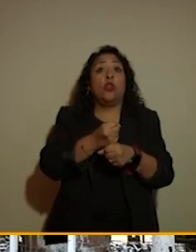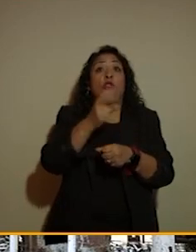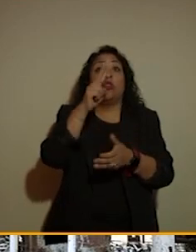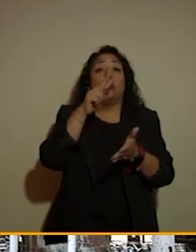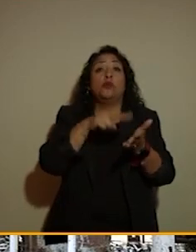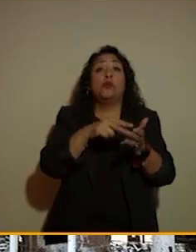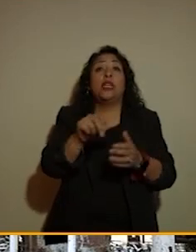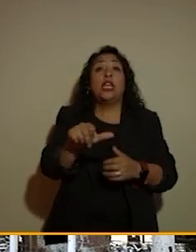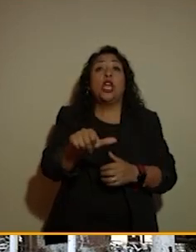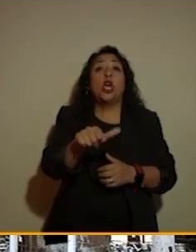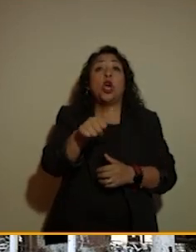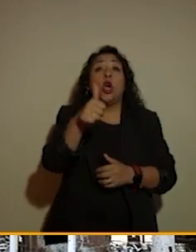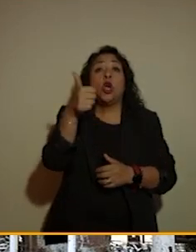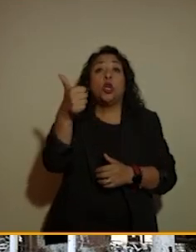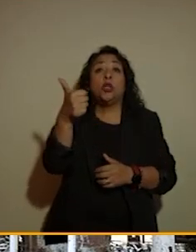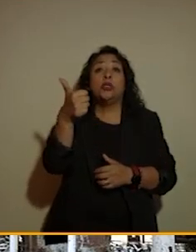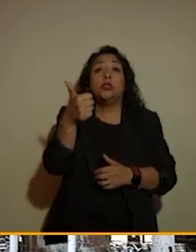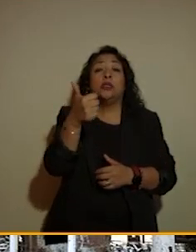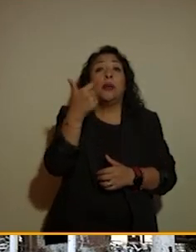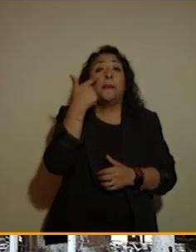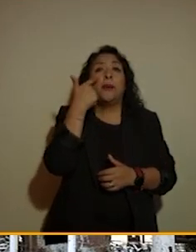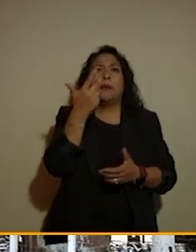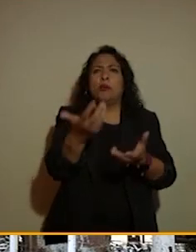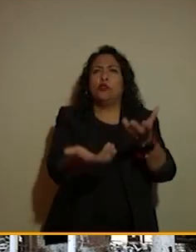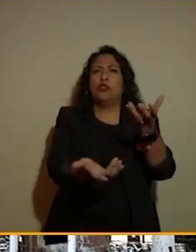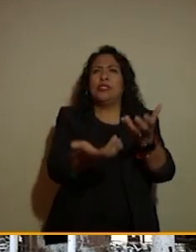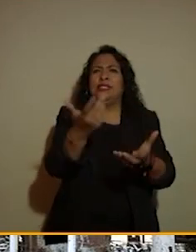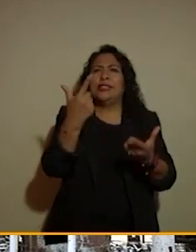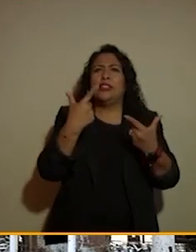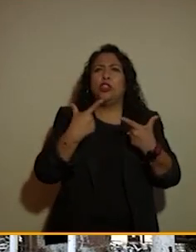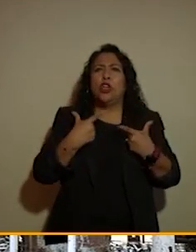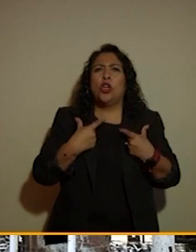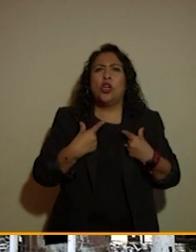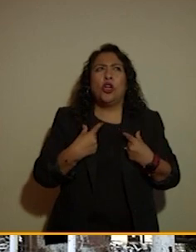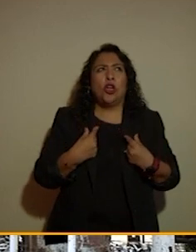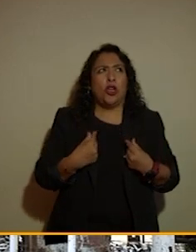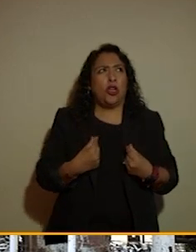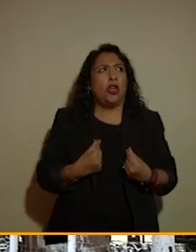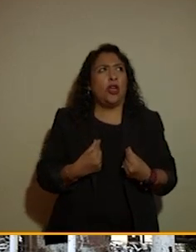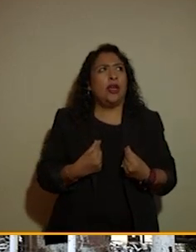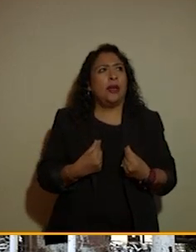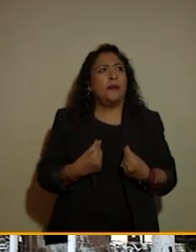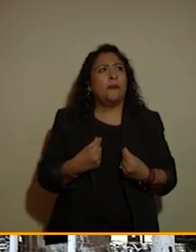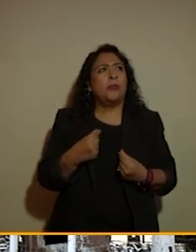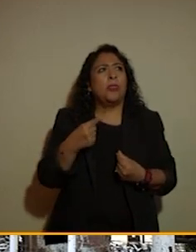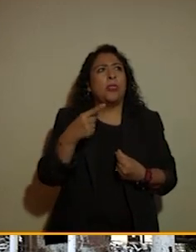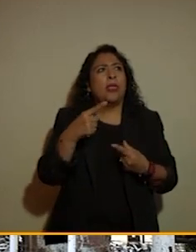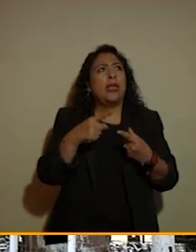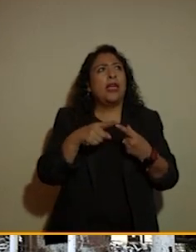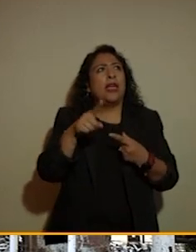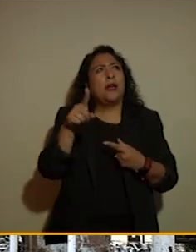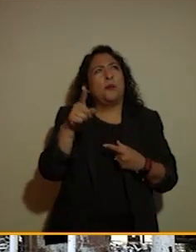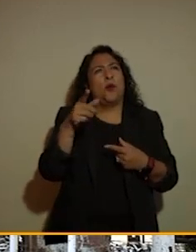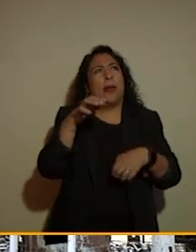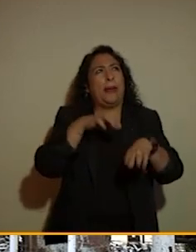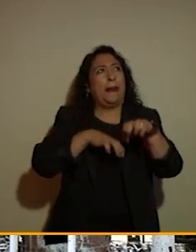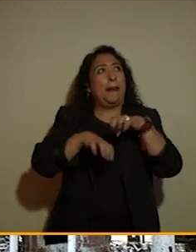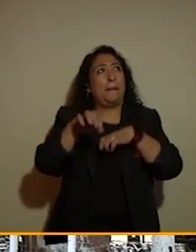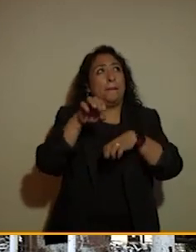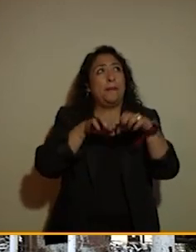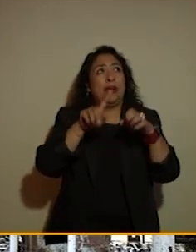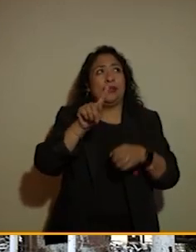2011 se presentó un incendio en la fábrica camisera del Triangle Short Waist Company